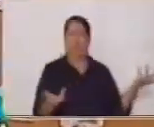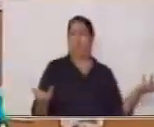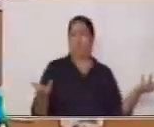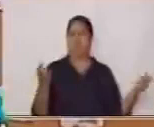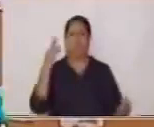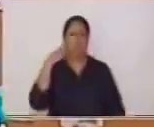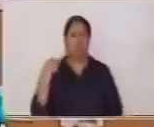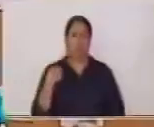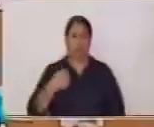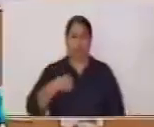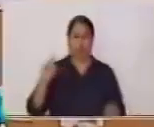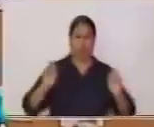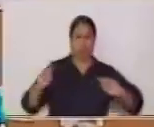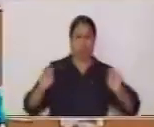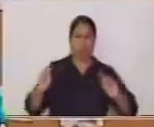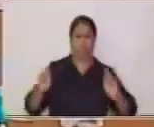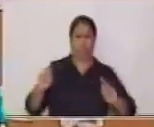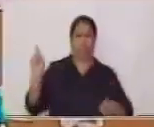decir, a mí no me lo dieron.